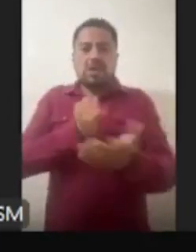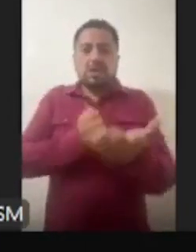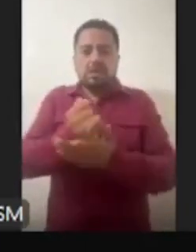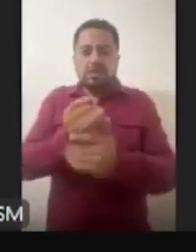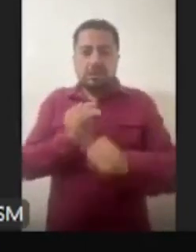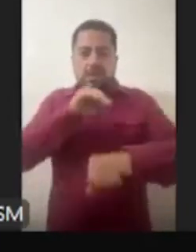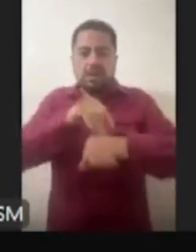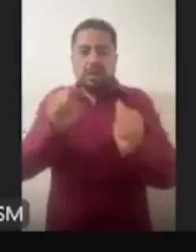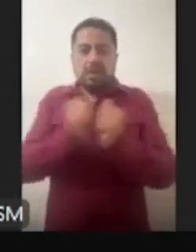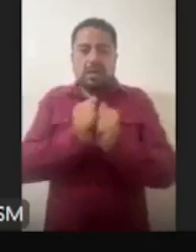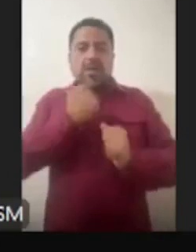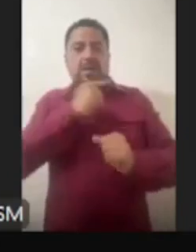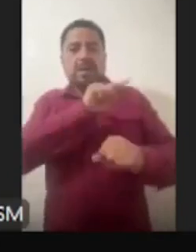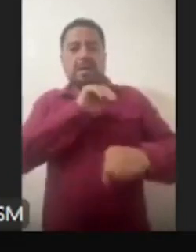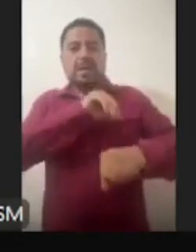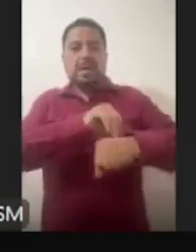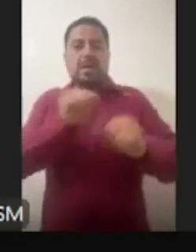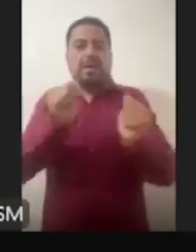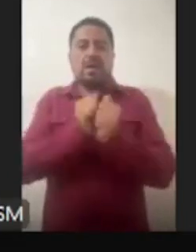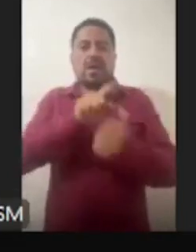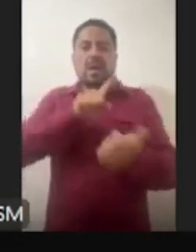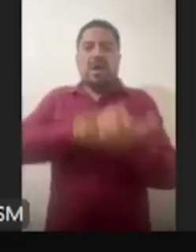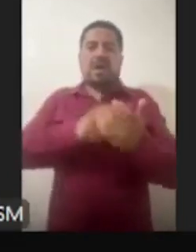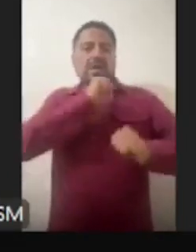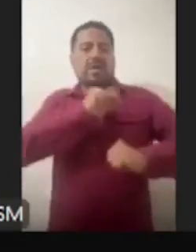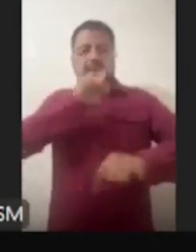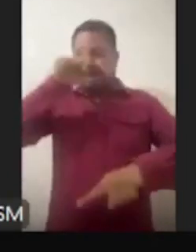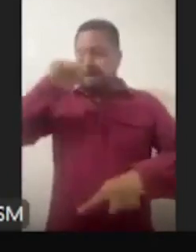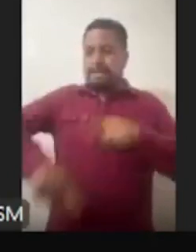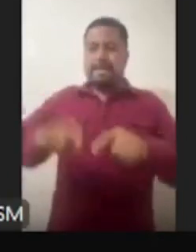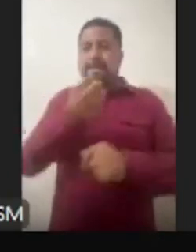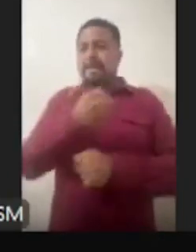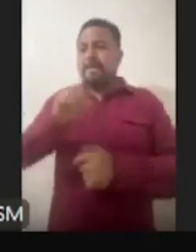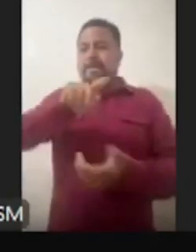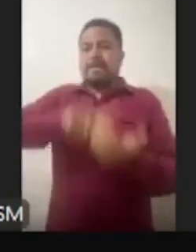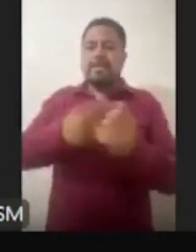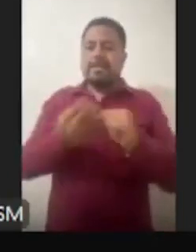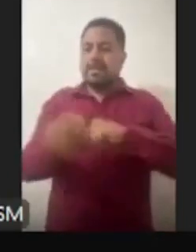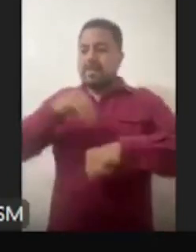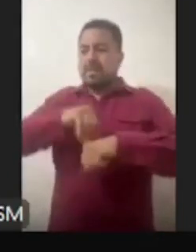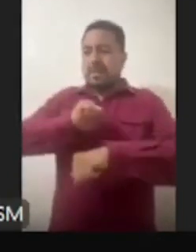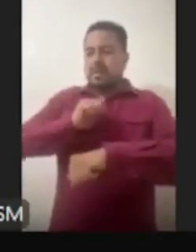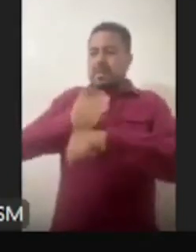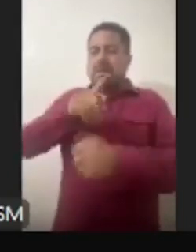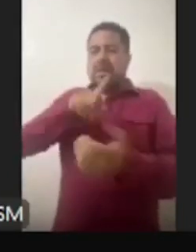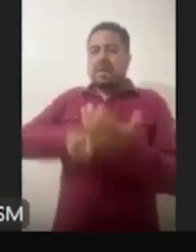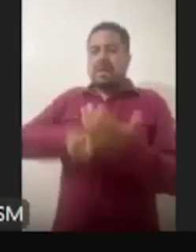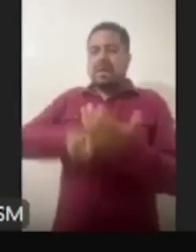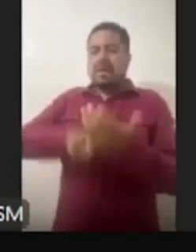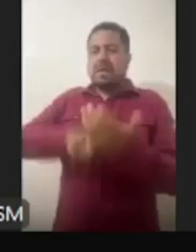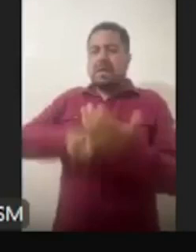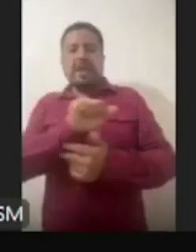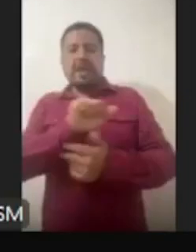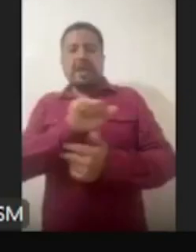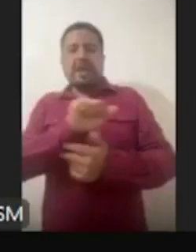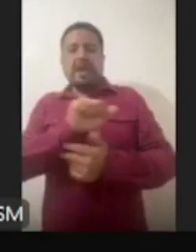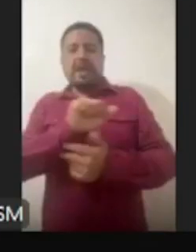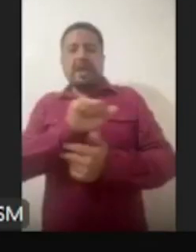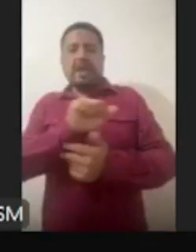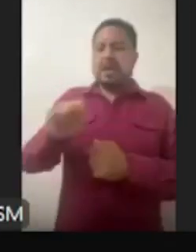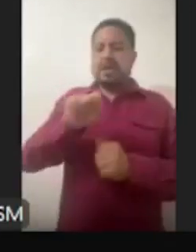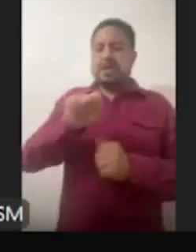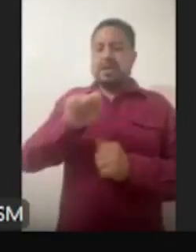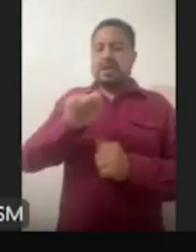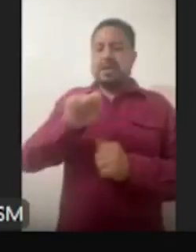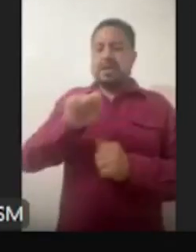pronunciamiento respecto a la procedencia de la suspensión temporal del cobro de las sanciones impuestas y determinadas por el INE al PT es competencia exclusiva de dicha